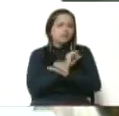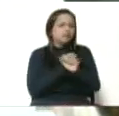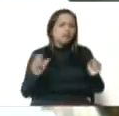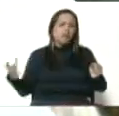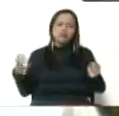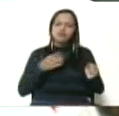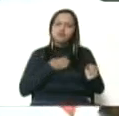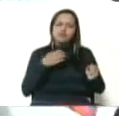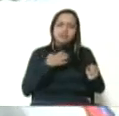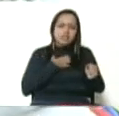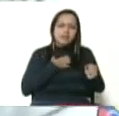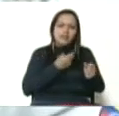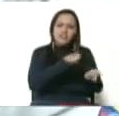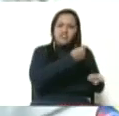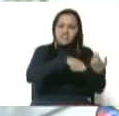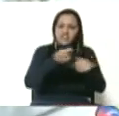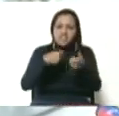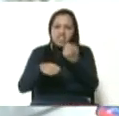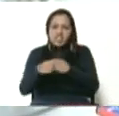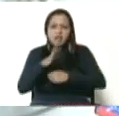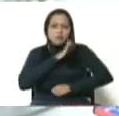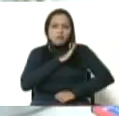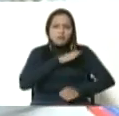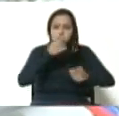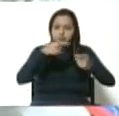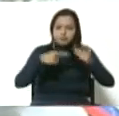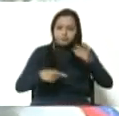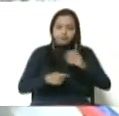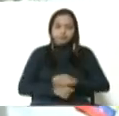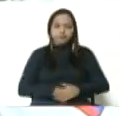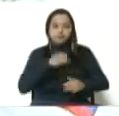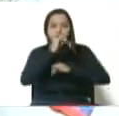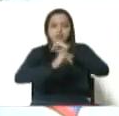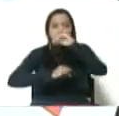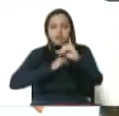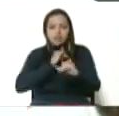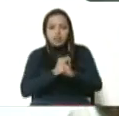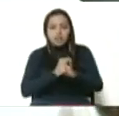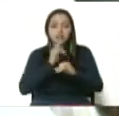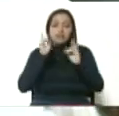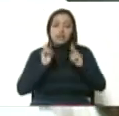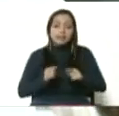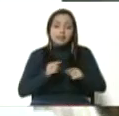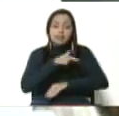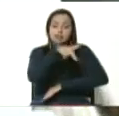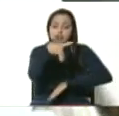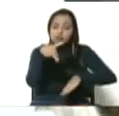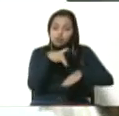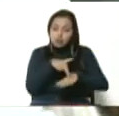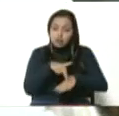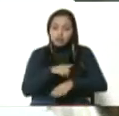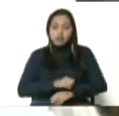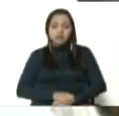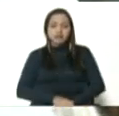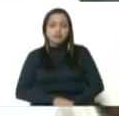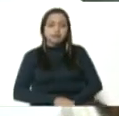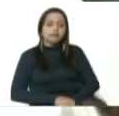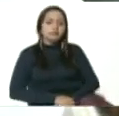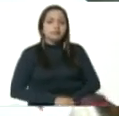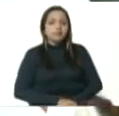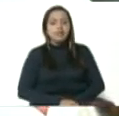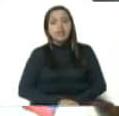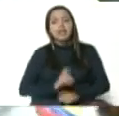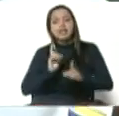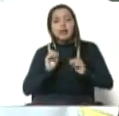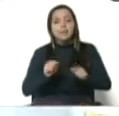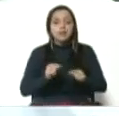imposible comercializar nuestros productos a nivel internacional, incluso a nivel nacional, y por supuesto